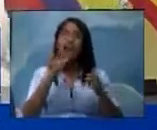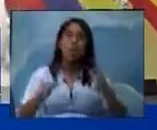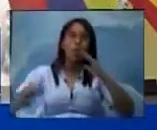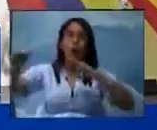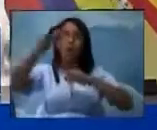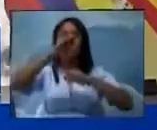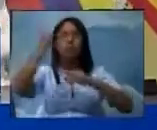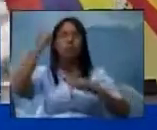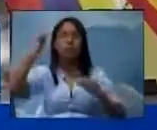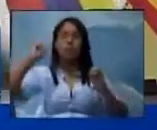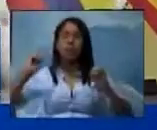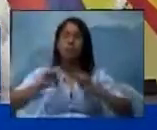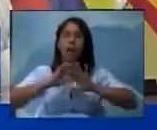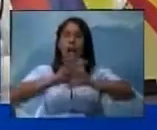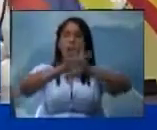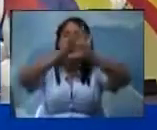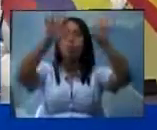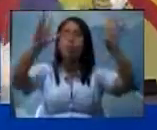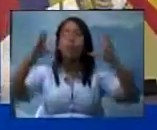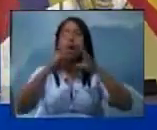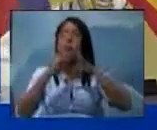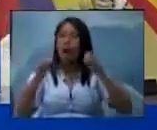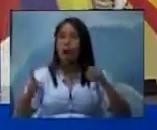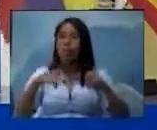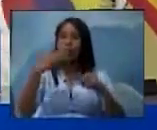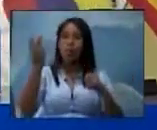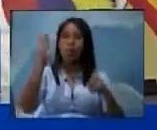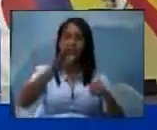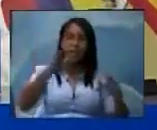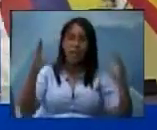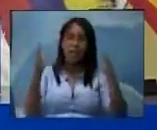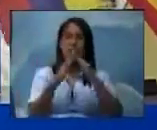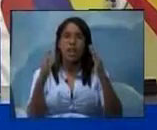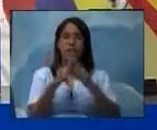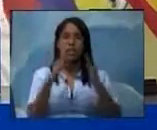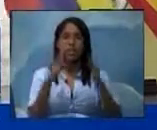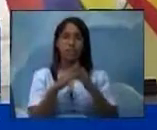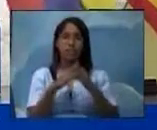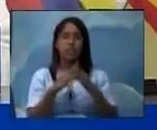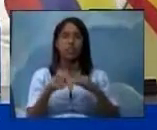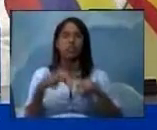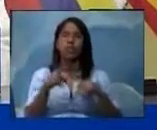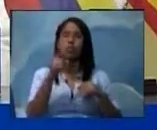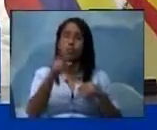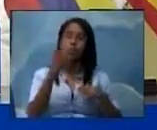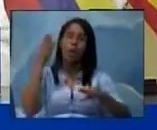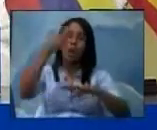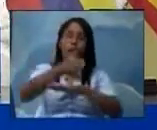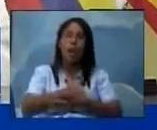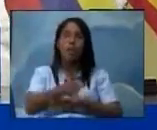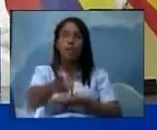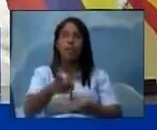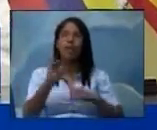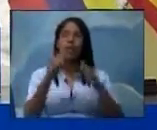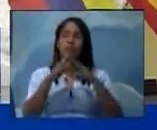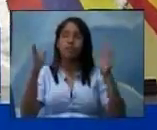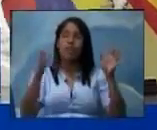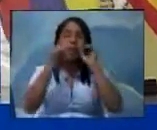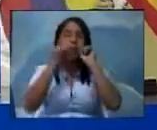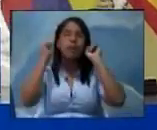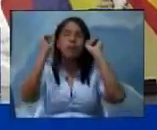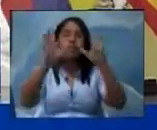alto para que alumbre a todos los que están en casa. Amén. Cuando tú entras al portal